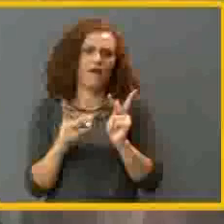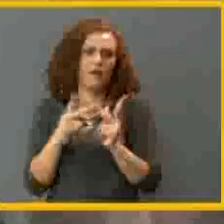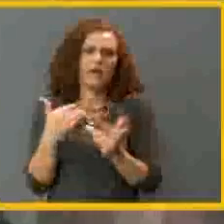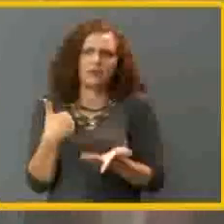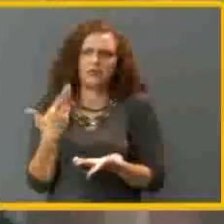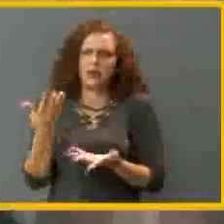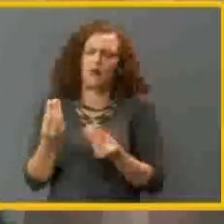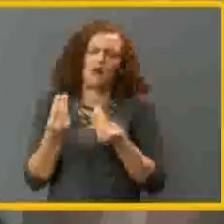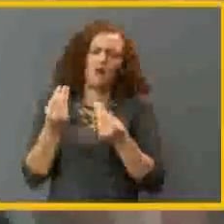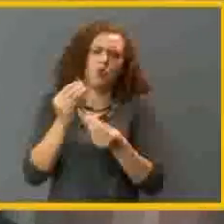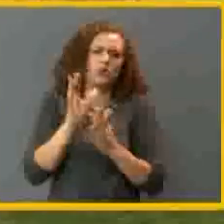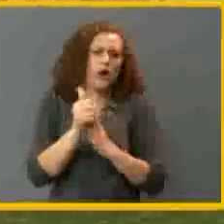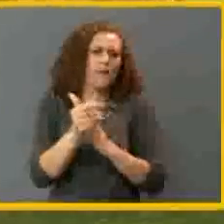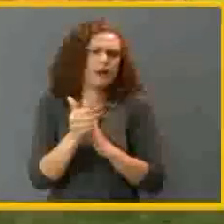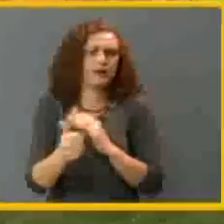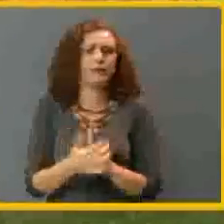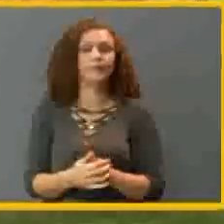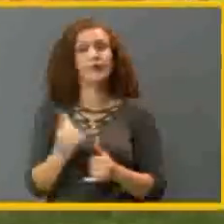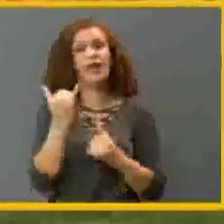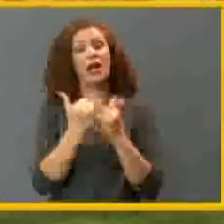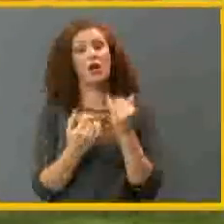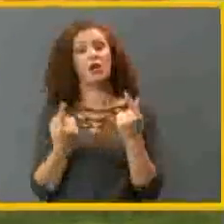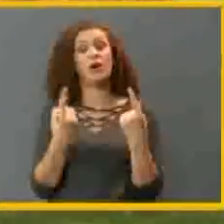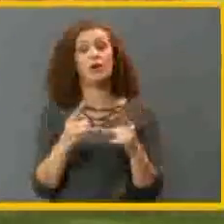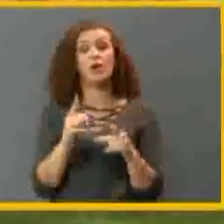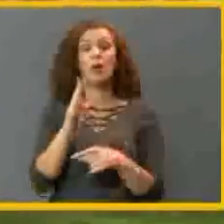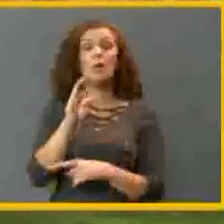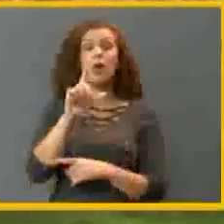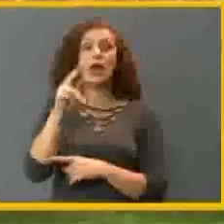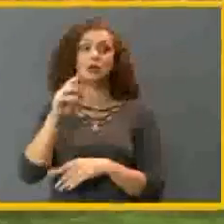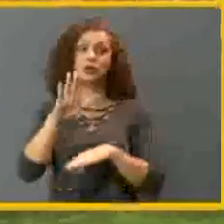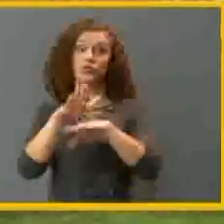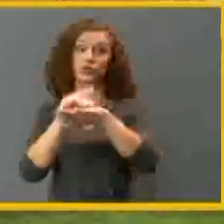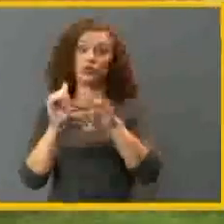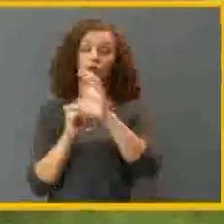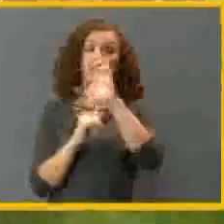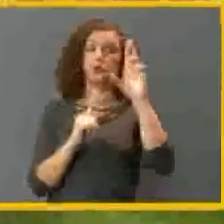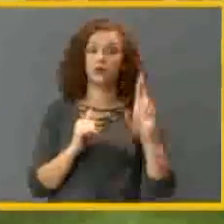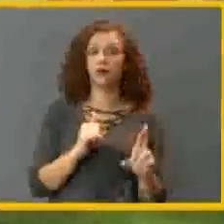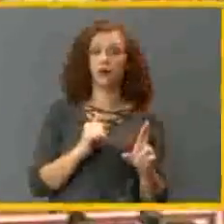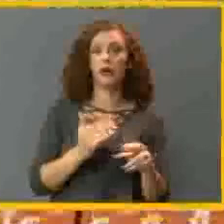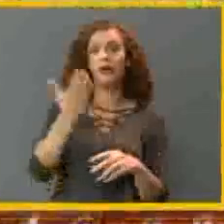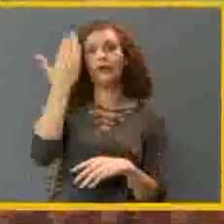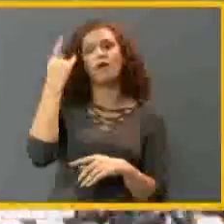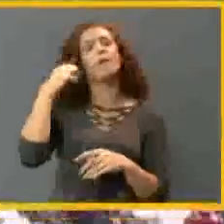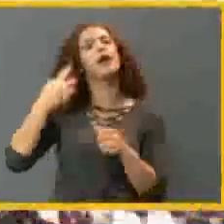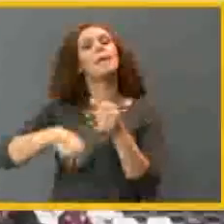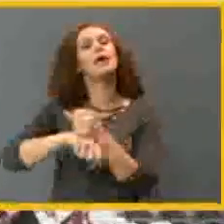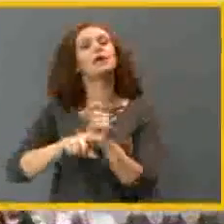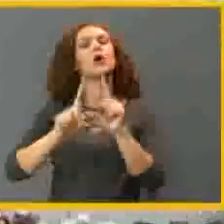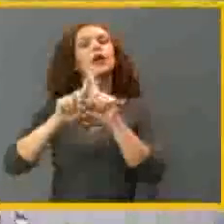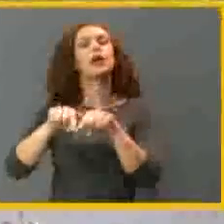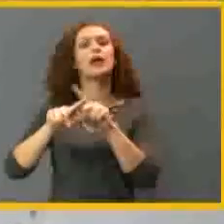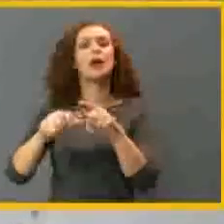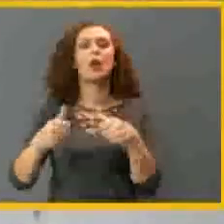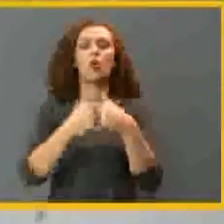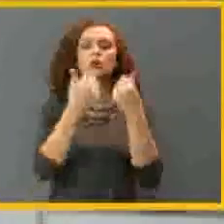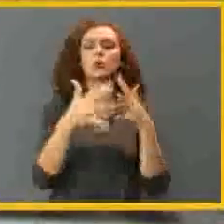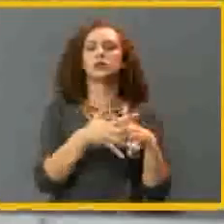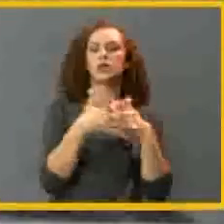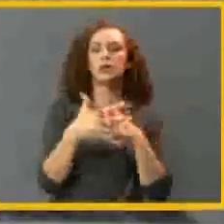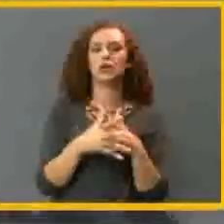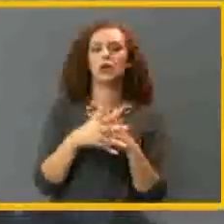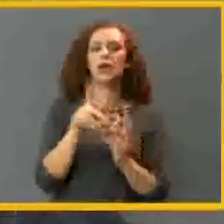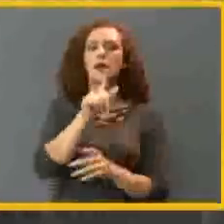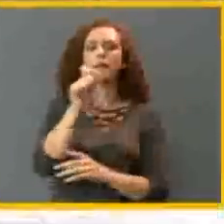que él tiene muchísima capacidad. La última ocasión en la que Bolaños fue convocado en selección nacional fue para el partido eliminatorio ante Estados Unidos